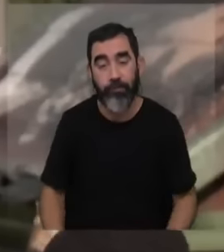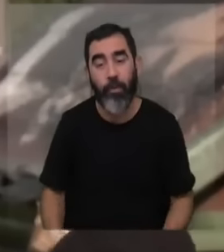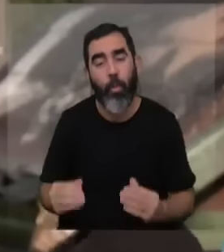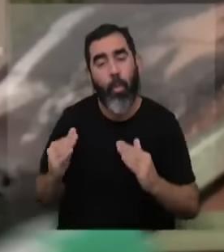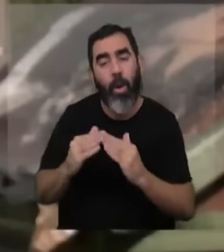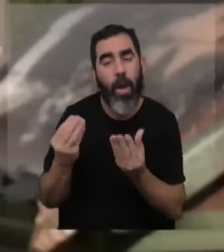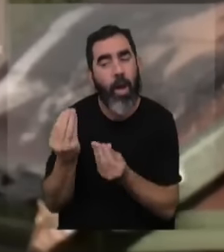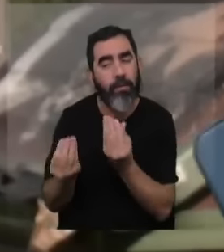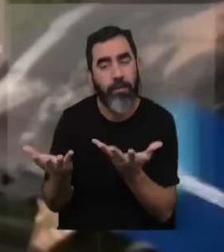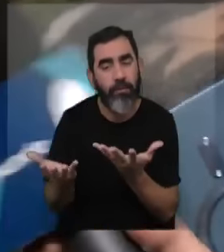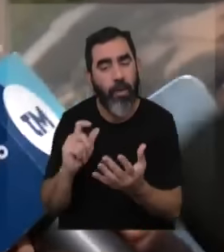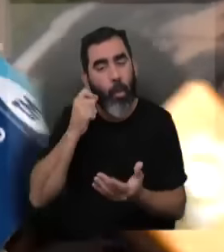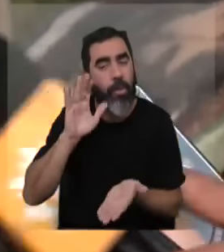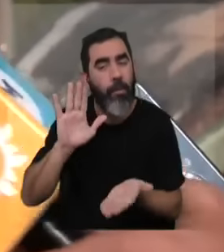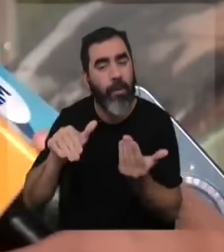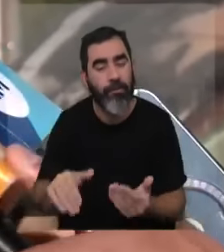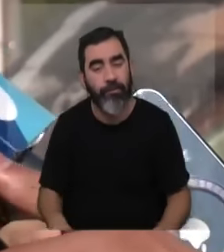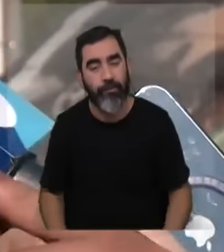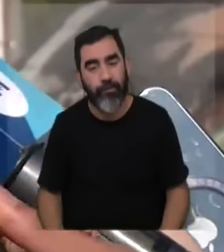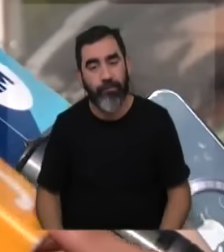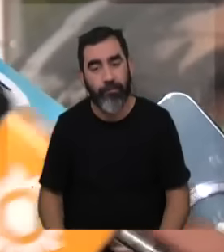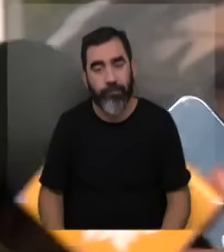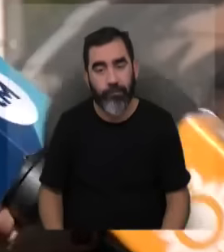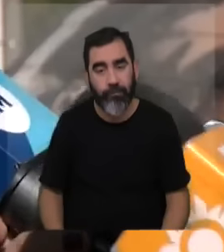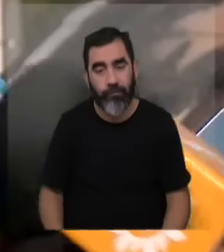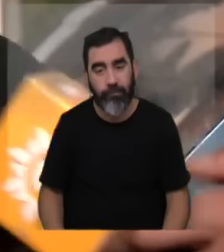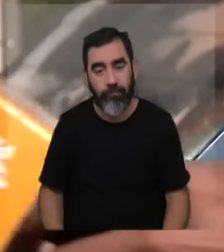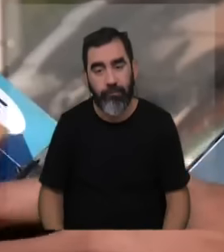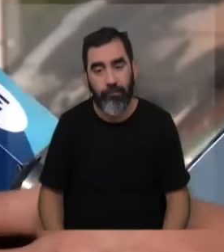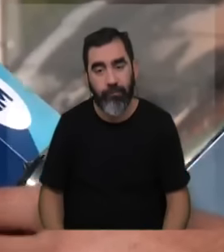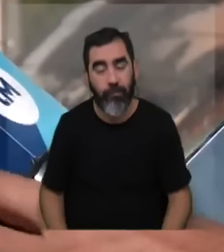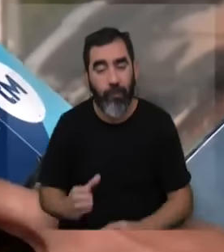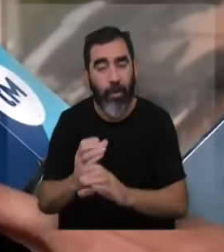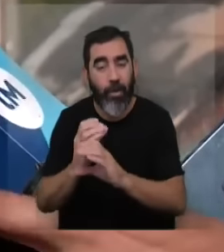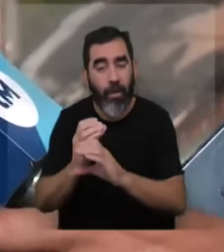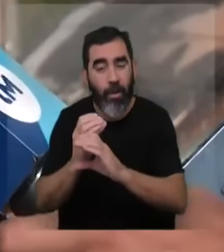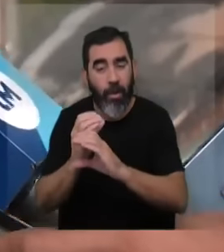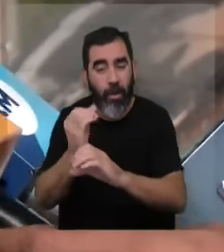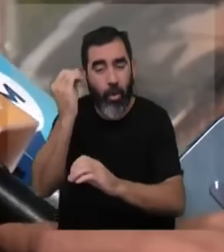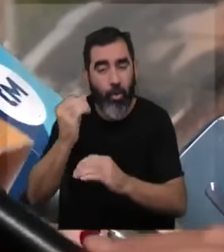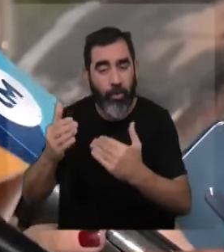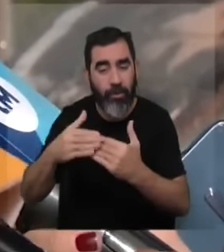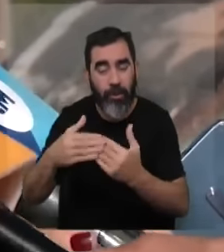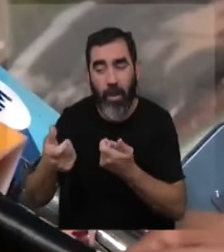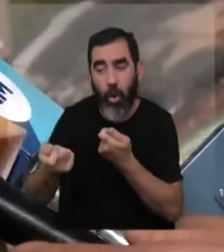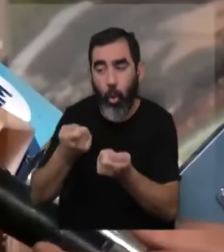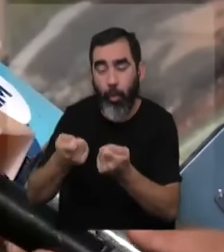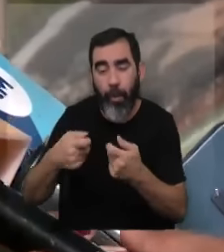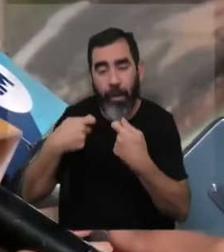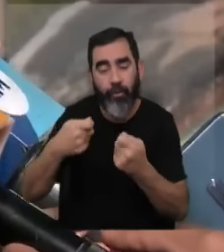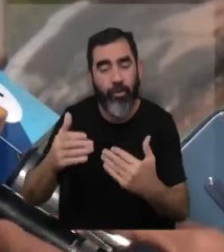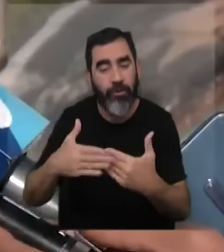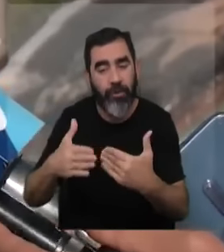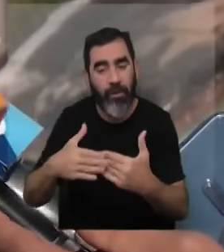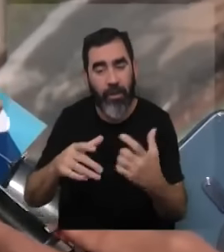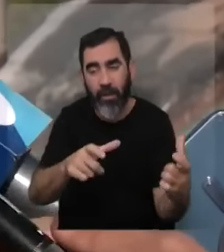contanos un poco qué es lo que más te gustó y la verdad que el tema de la locomoción tiene los comercios cerca